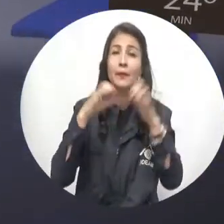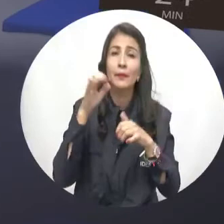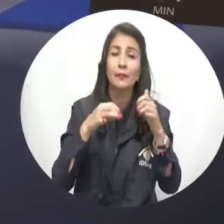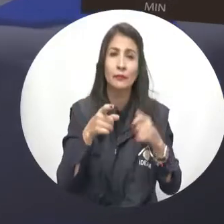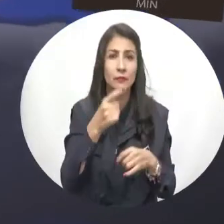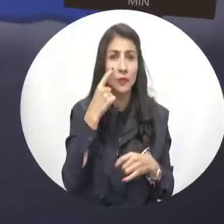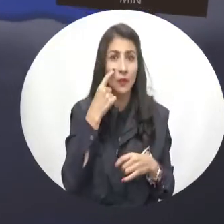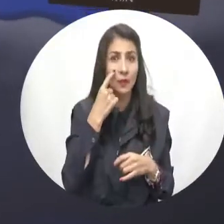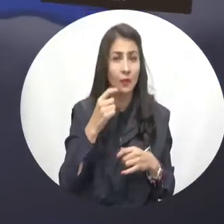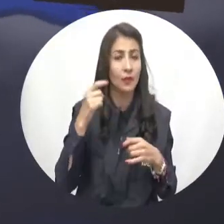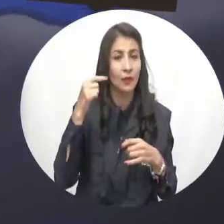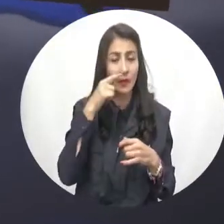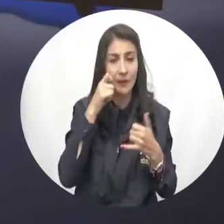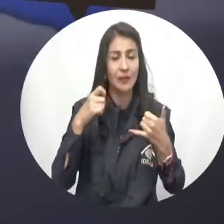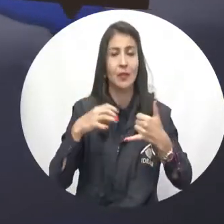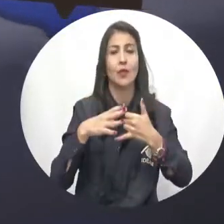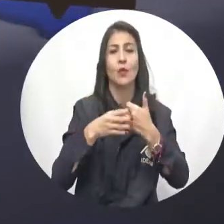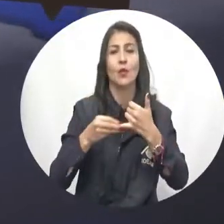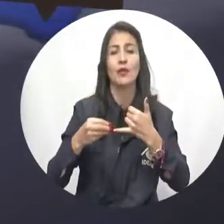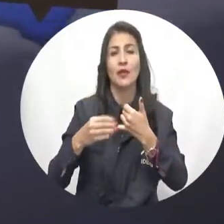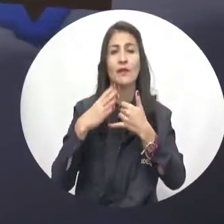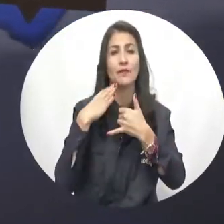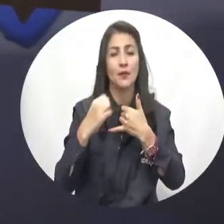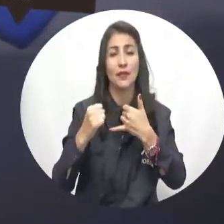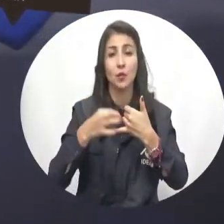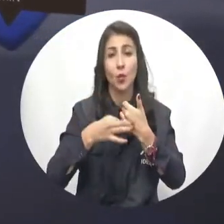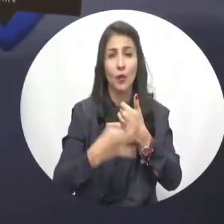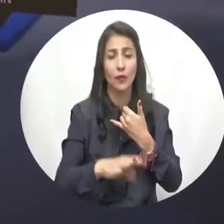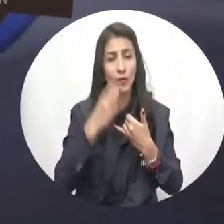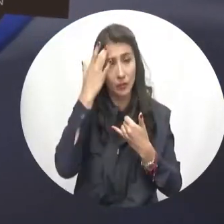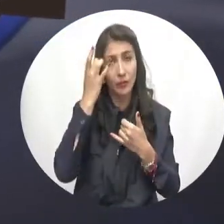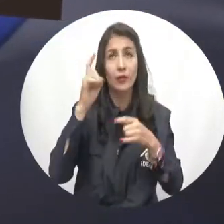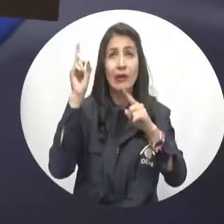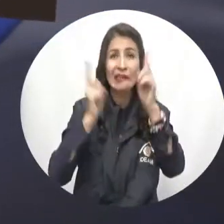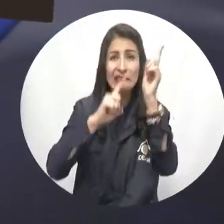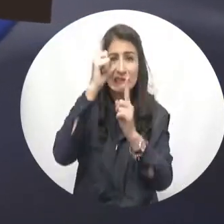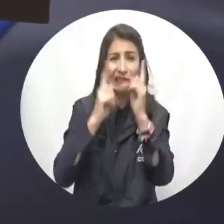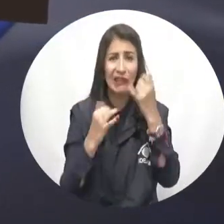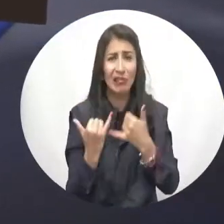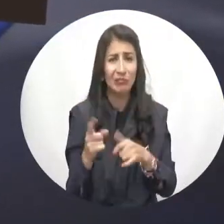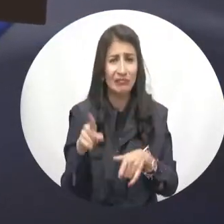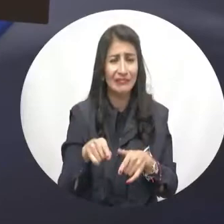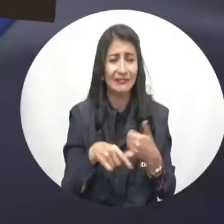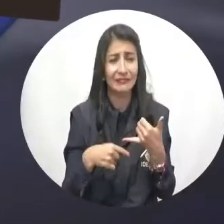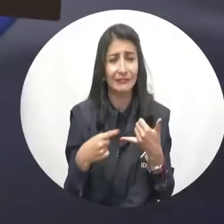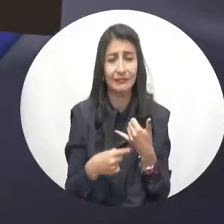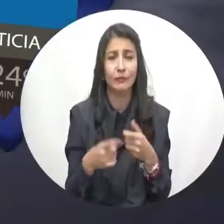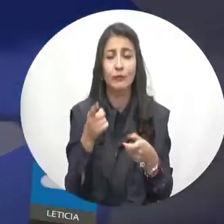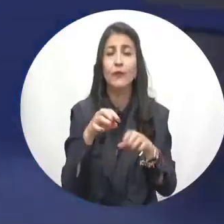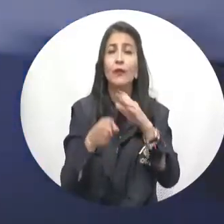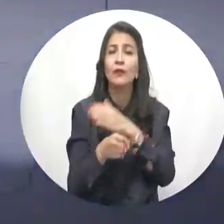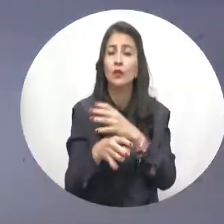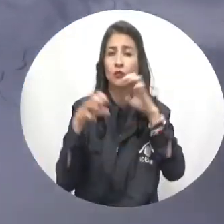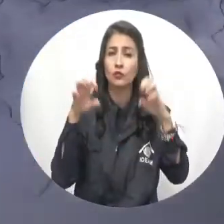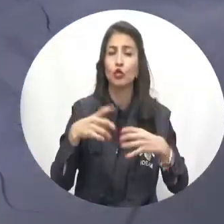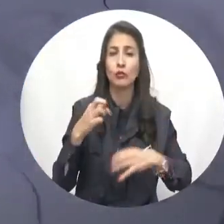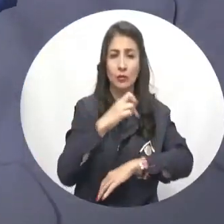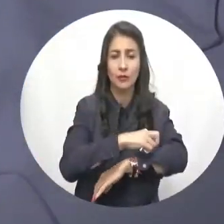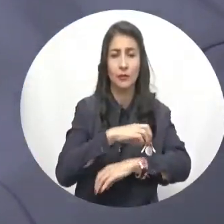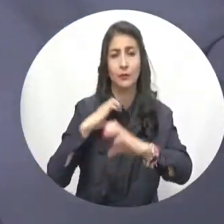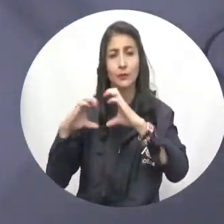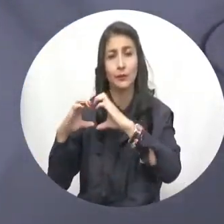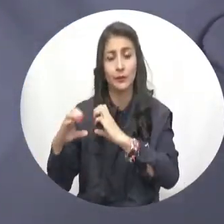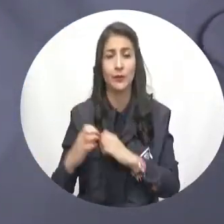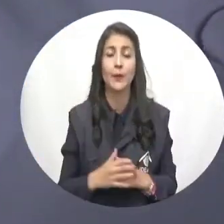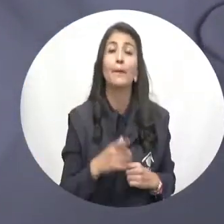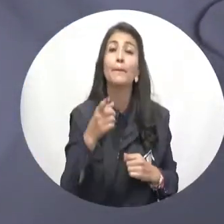lluvias. Atención Amazonas, Guainía, Baupés y Guaviare, porque tampoco se descartan tormentas eléctricas. Siguen las lluvias ligeras en